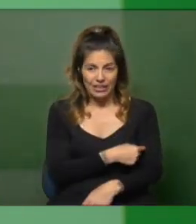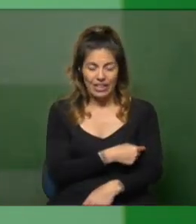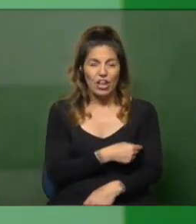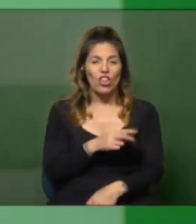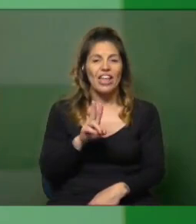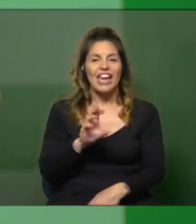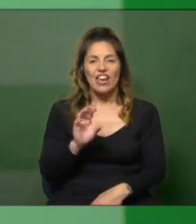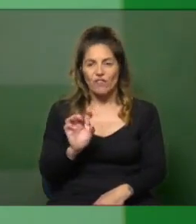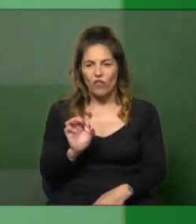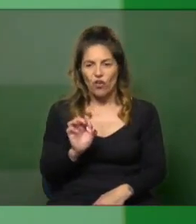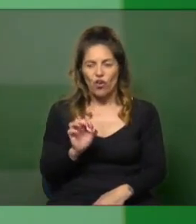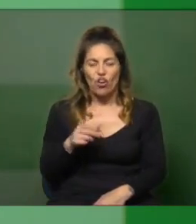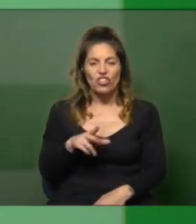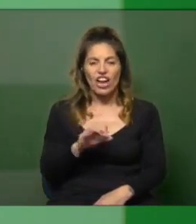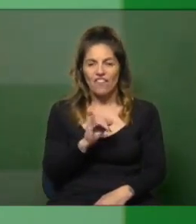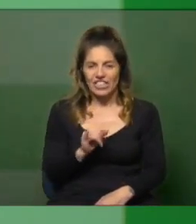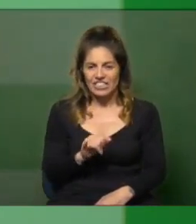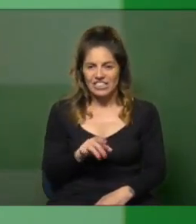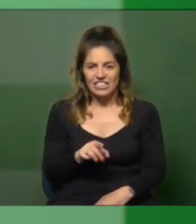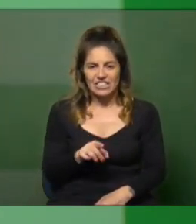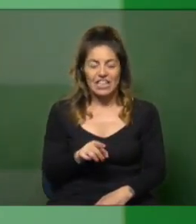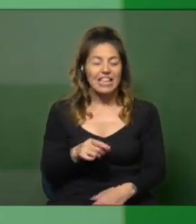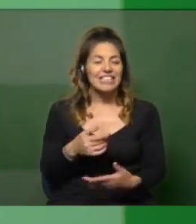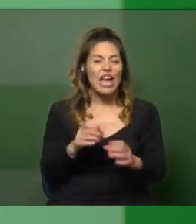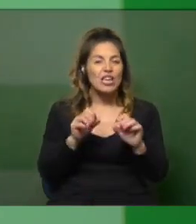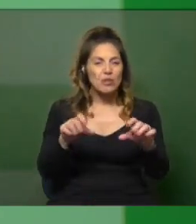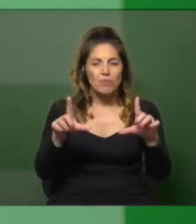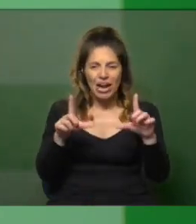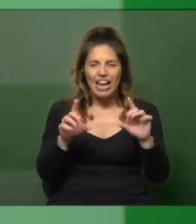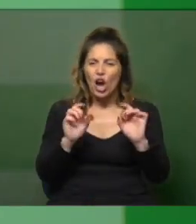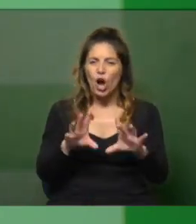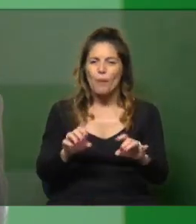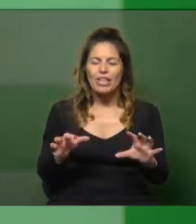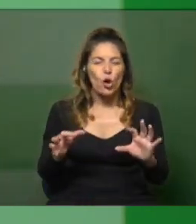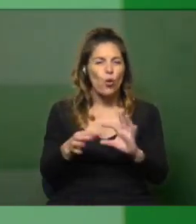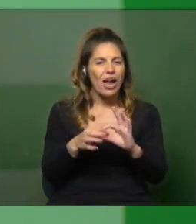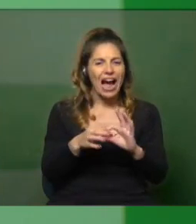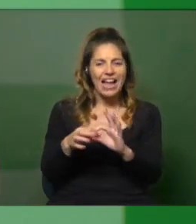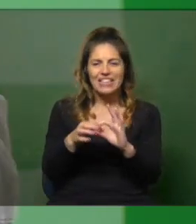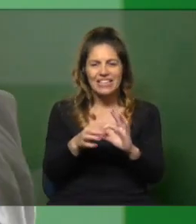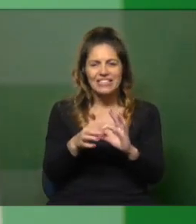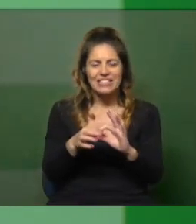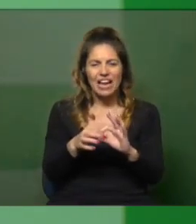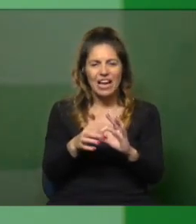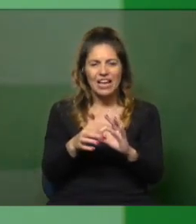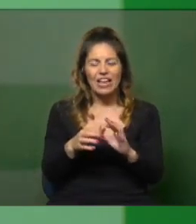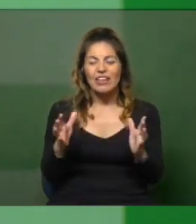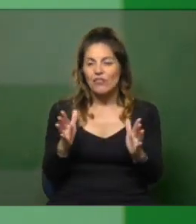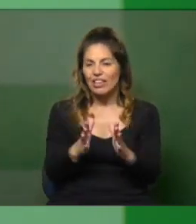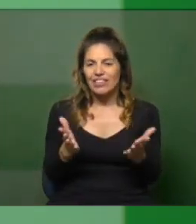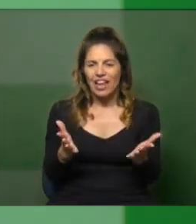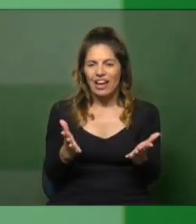Morales con Chávez esa imagen de que se está rompiendo como una especie de alianza perversa que había que enfrentar